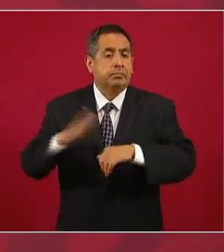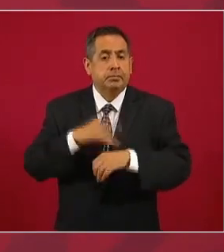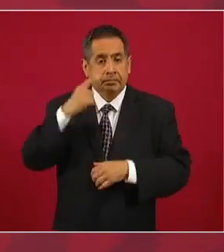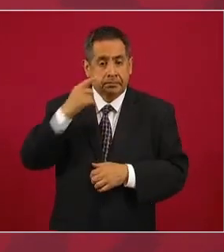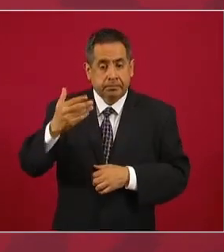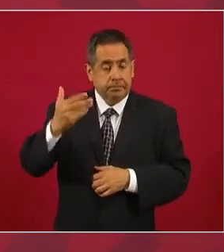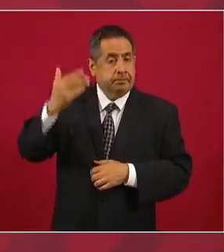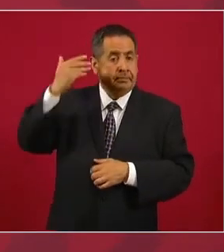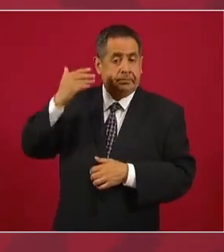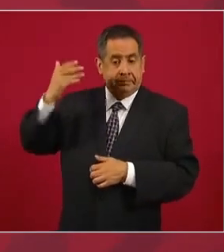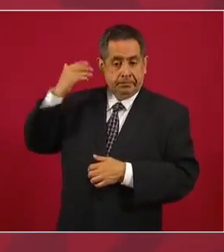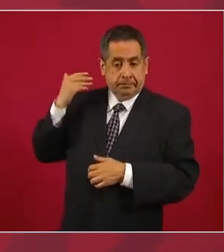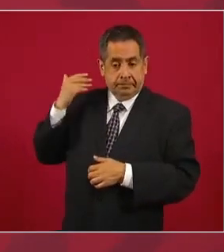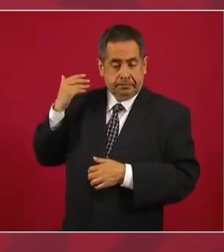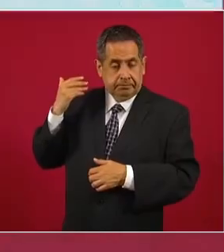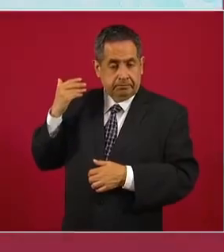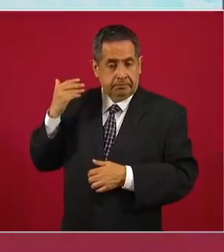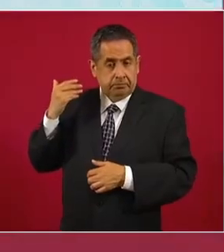estaba